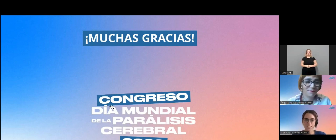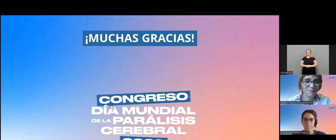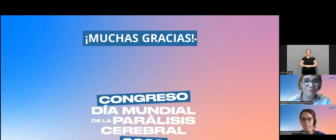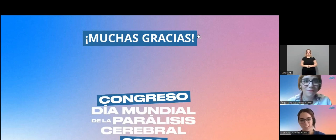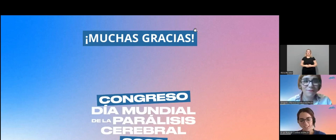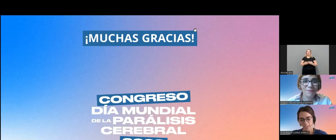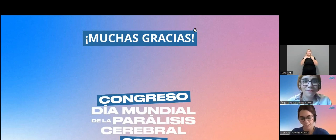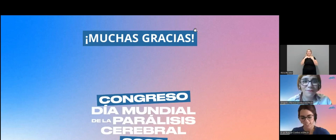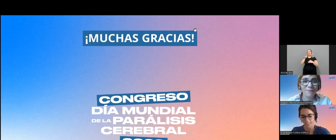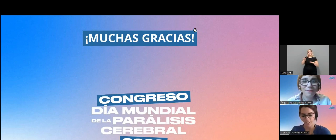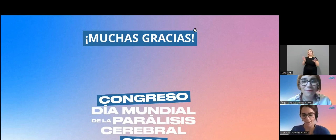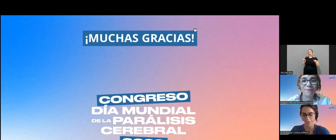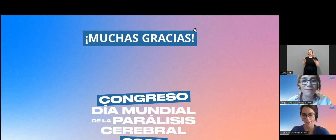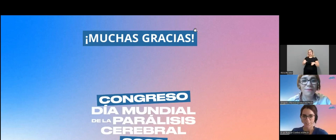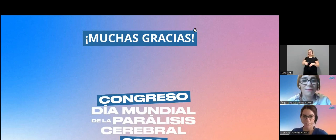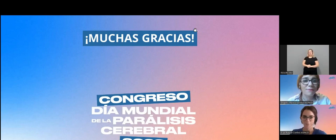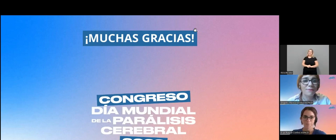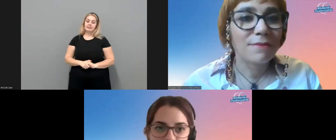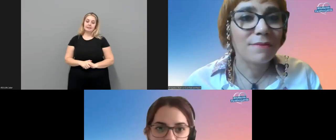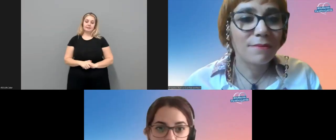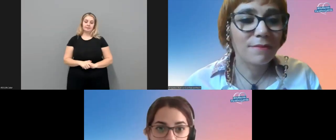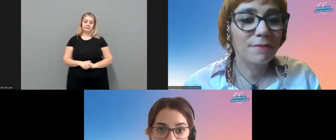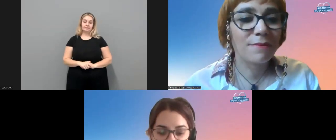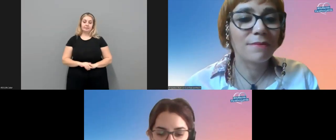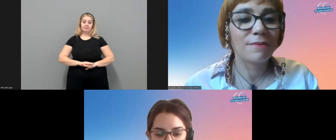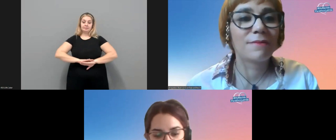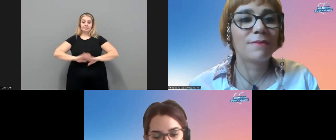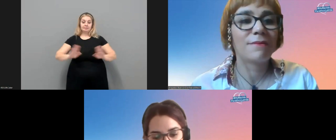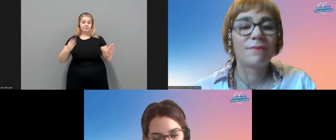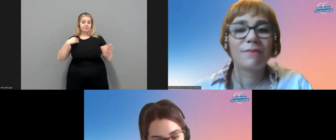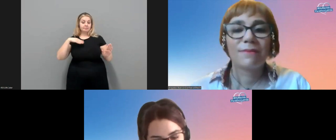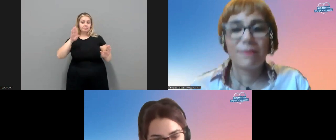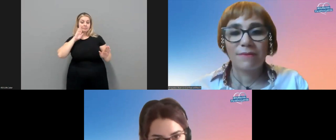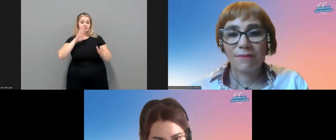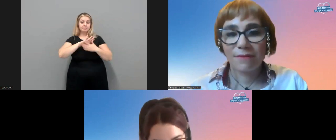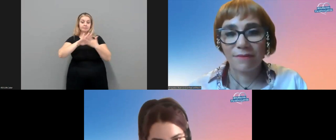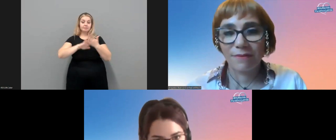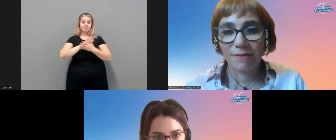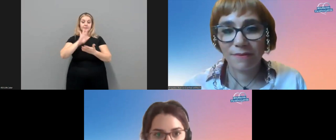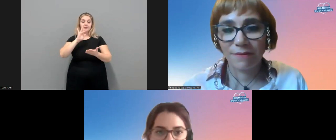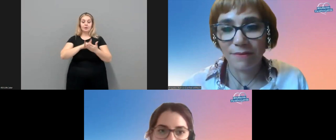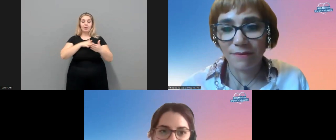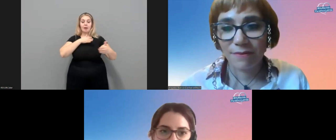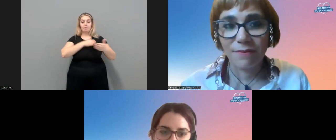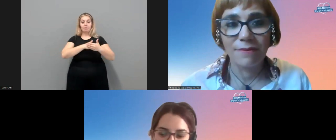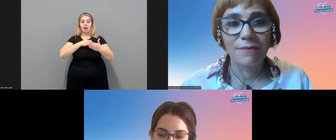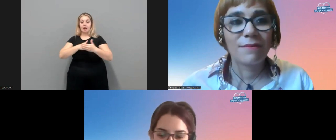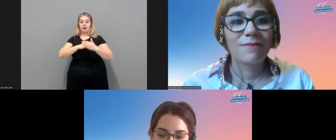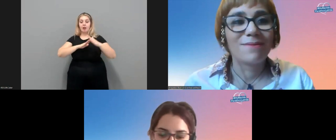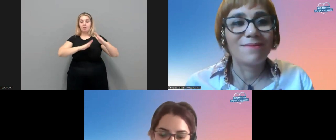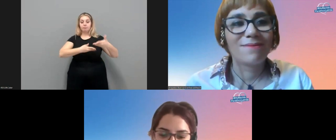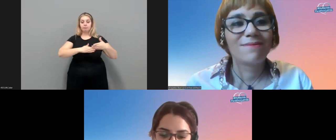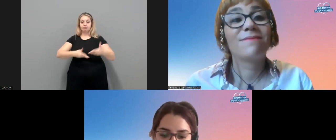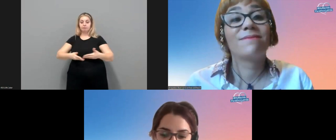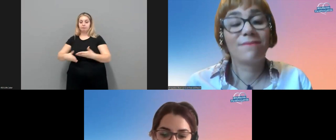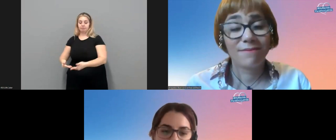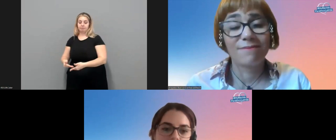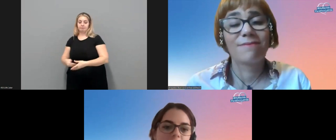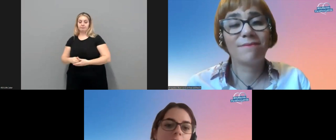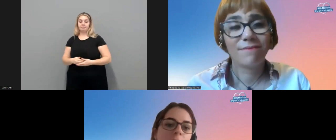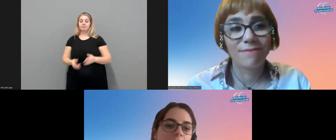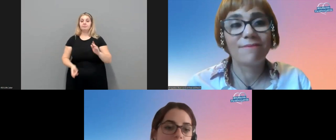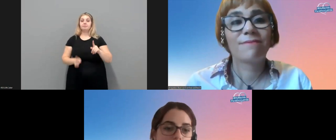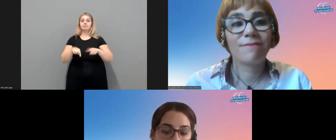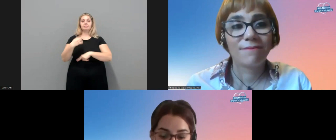Muchas gracias a ti, Ángeles. Nada, como bien has dicho, es el momento de tirar esas barreras que mencionabas y generar